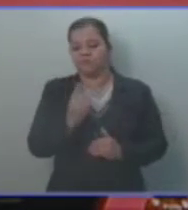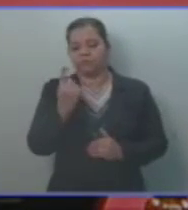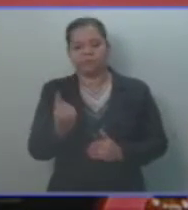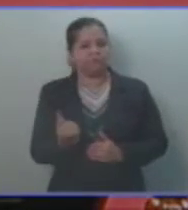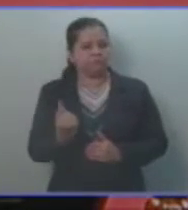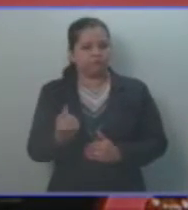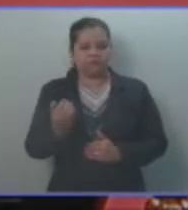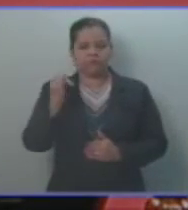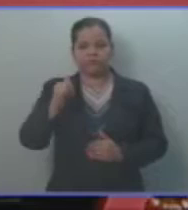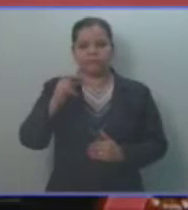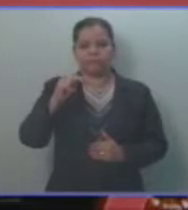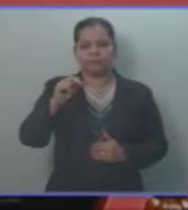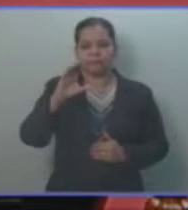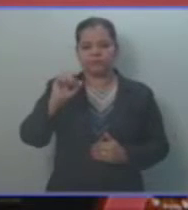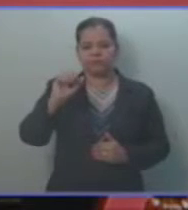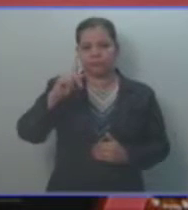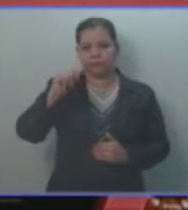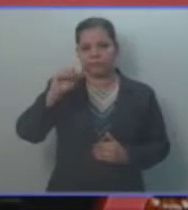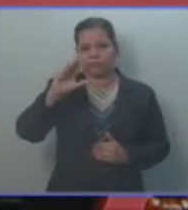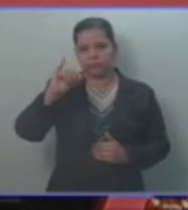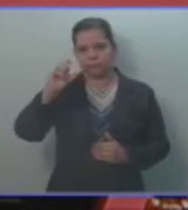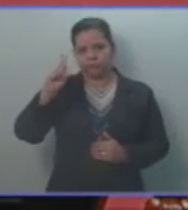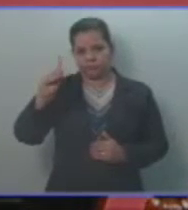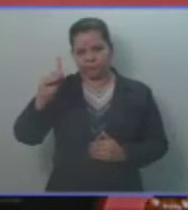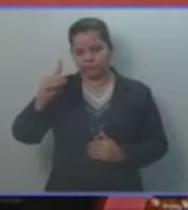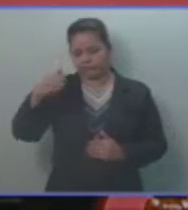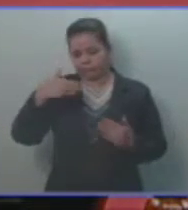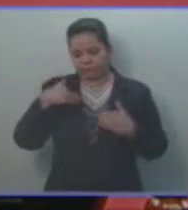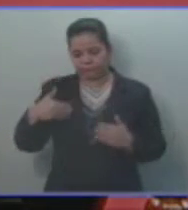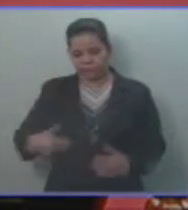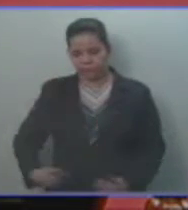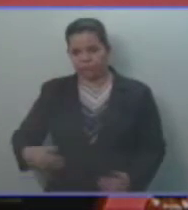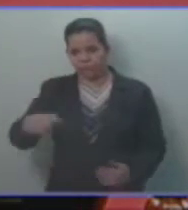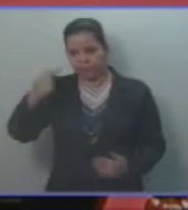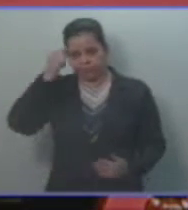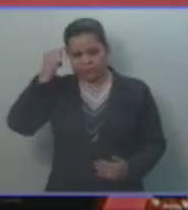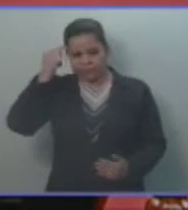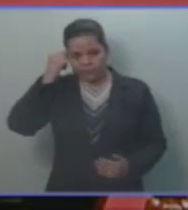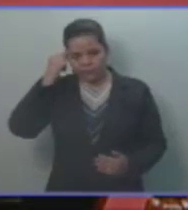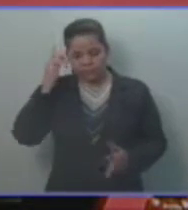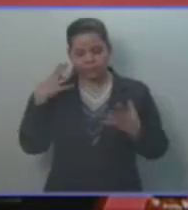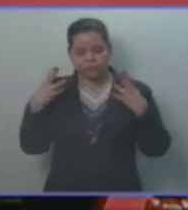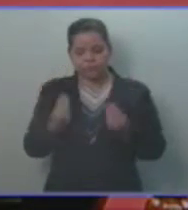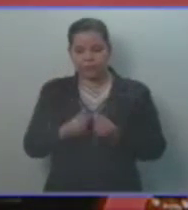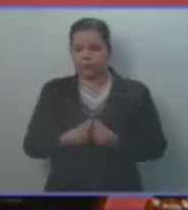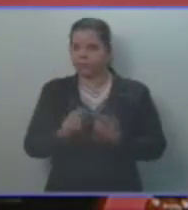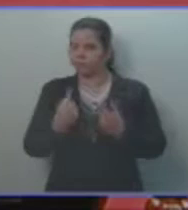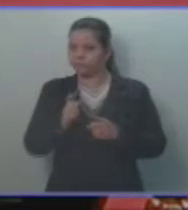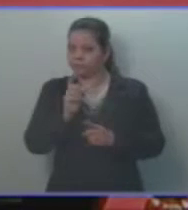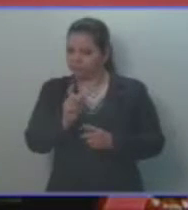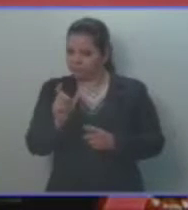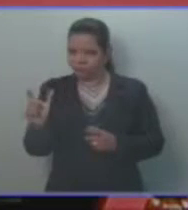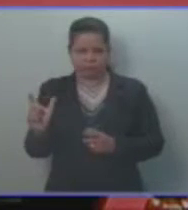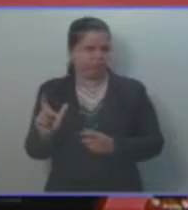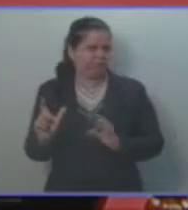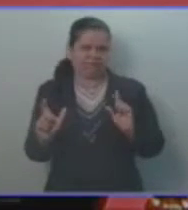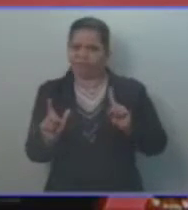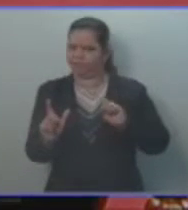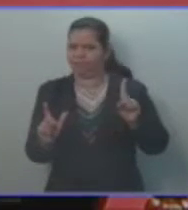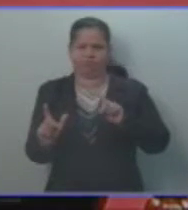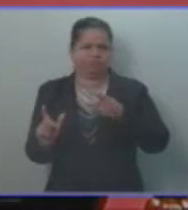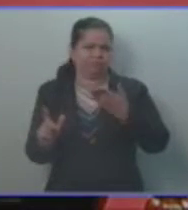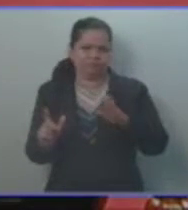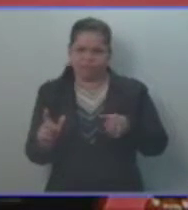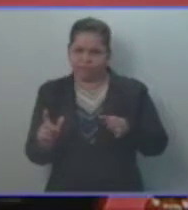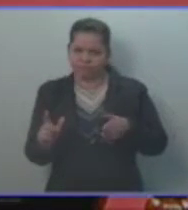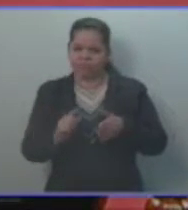incapacidades físicas, mentales o sociales, términos que no cumplen con lo establecido por la Convención sobre